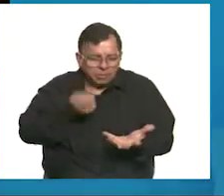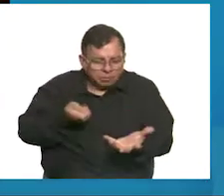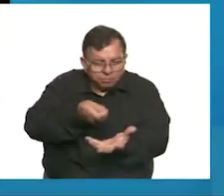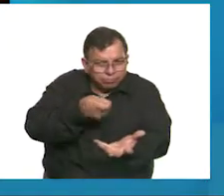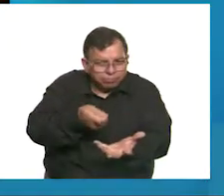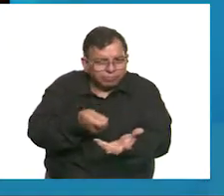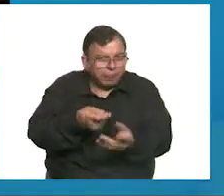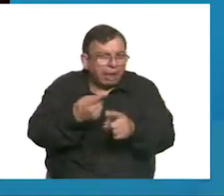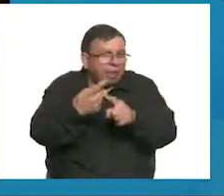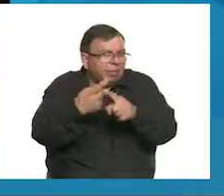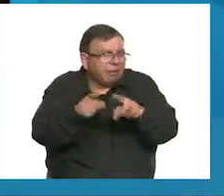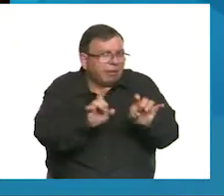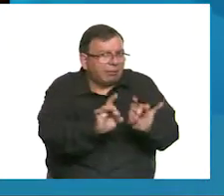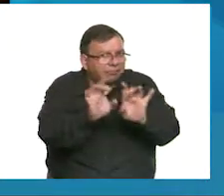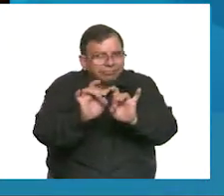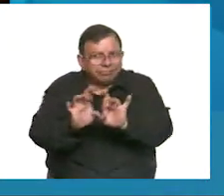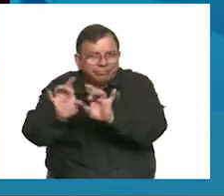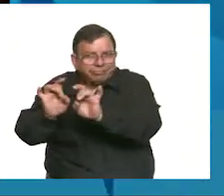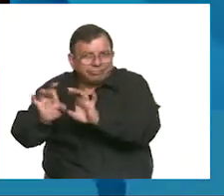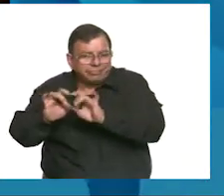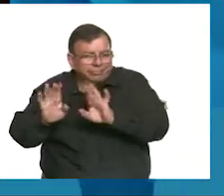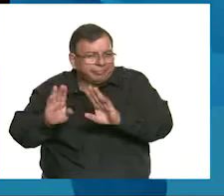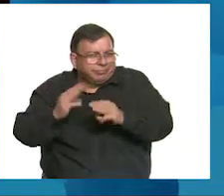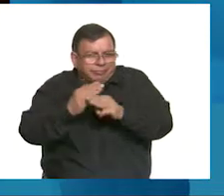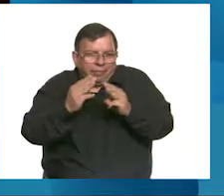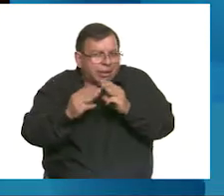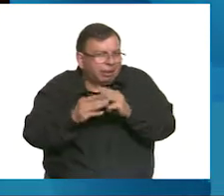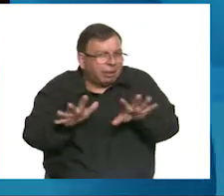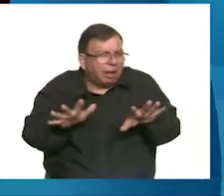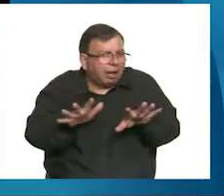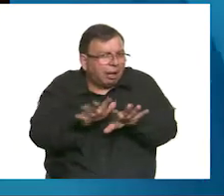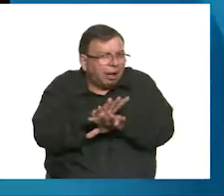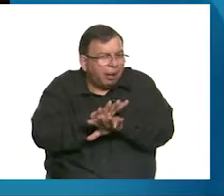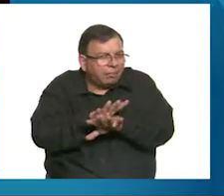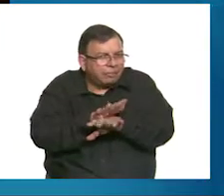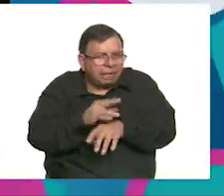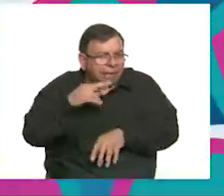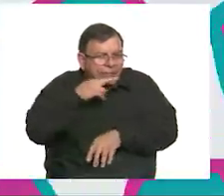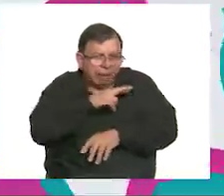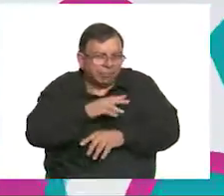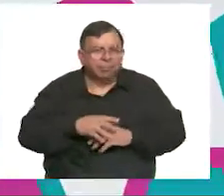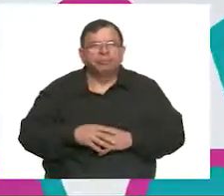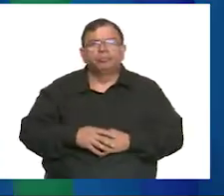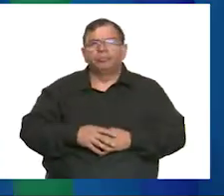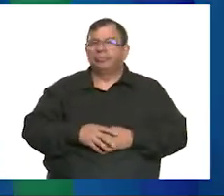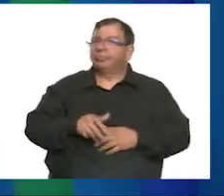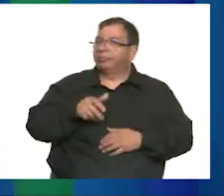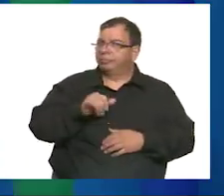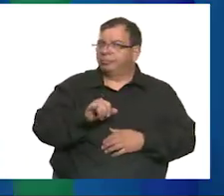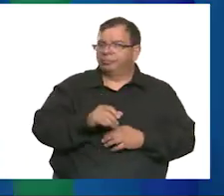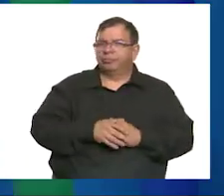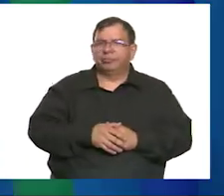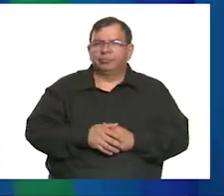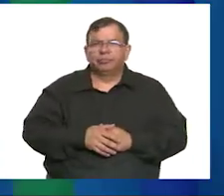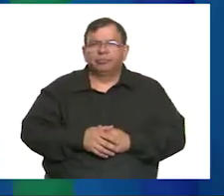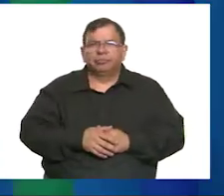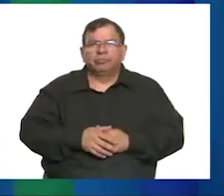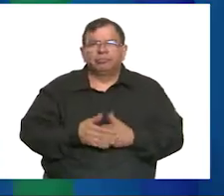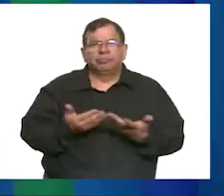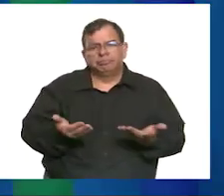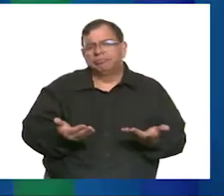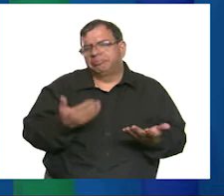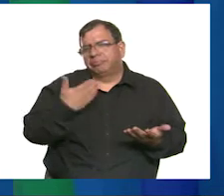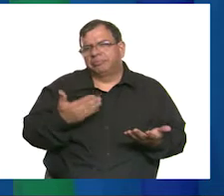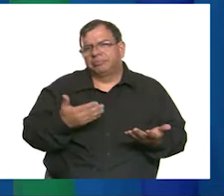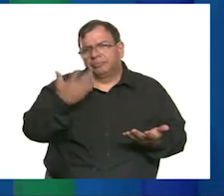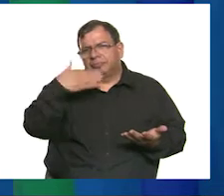En esos casos podríamos ver que cada material cambia su forma muy rápido. Así es. Y es bueno saber